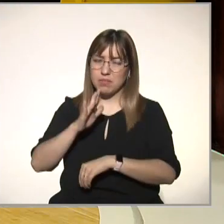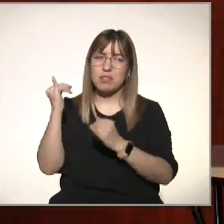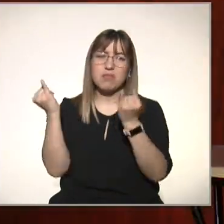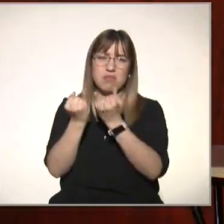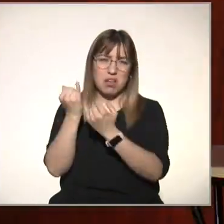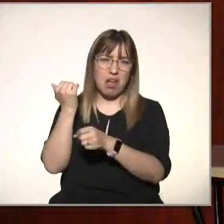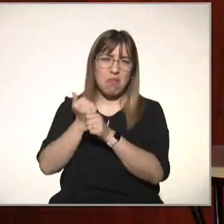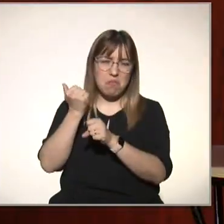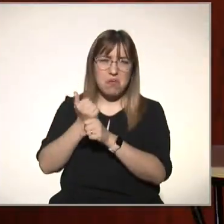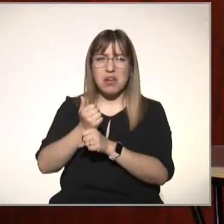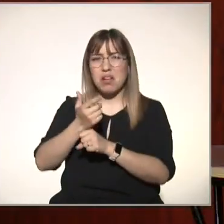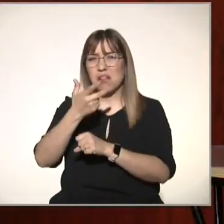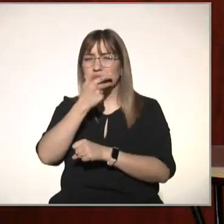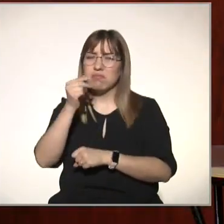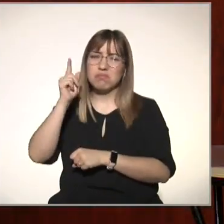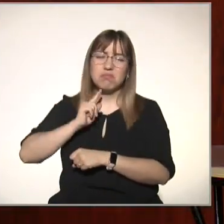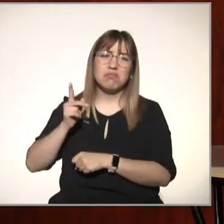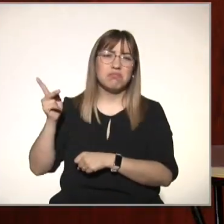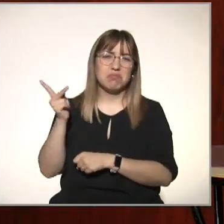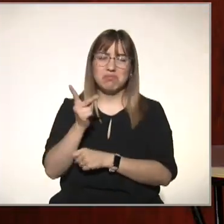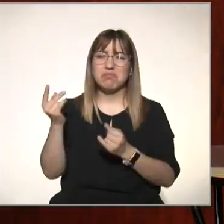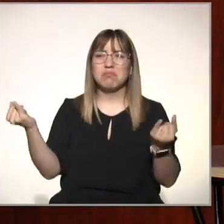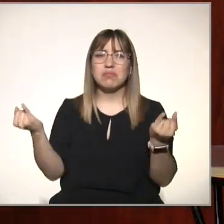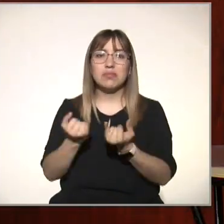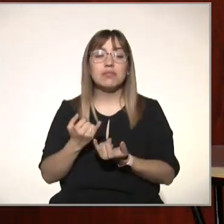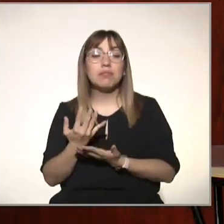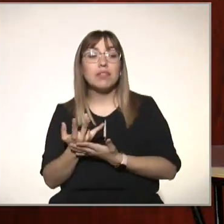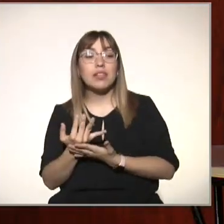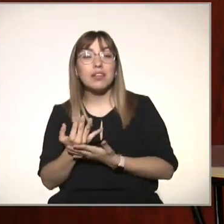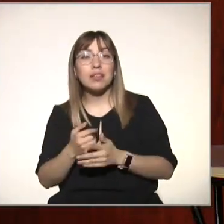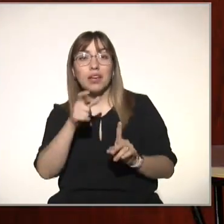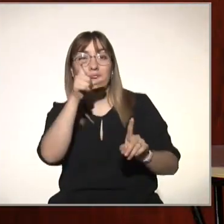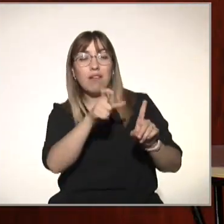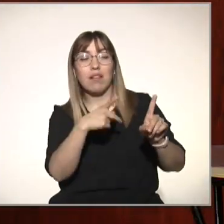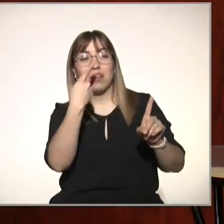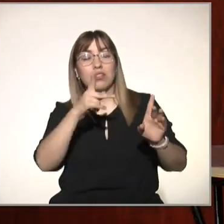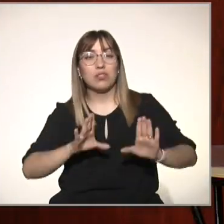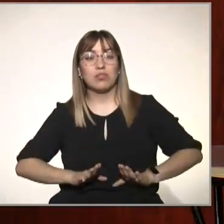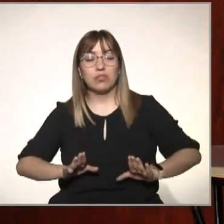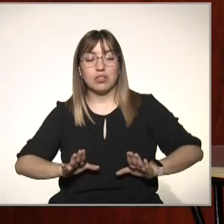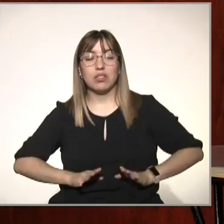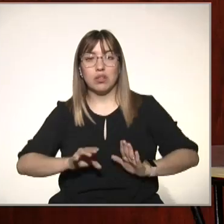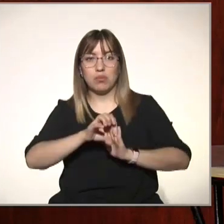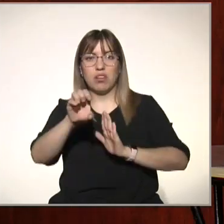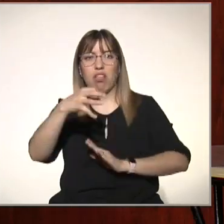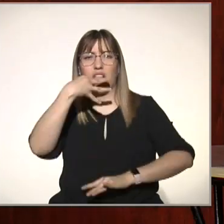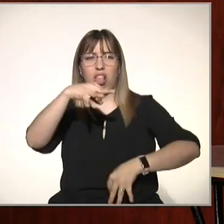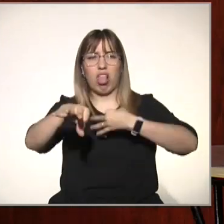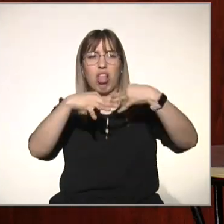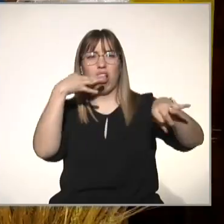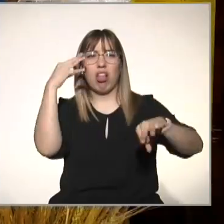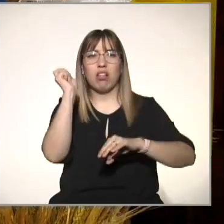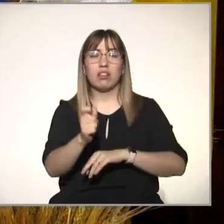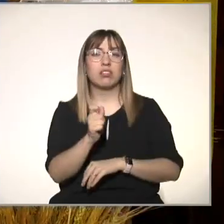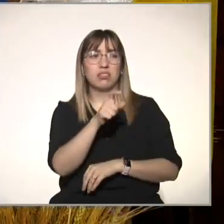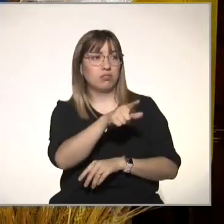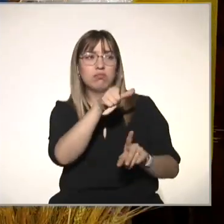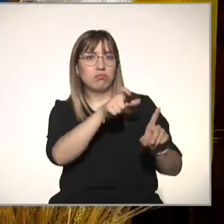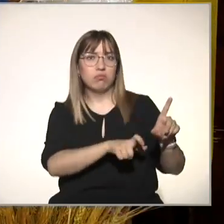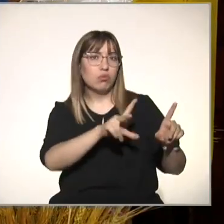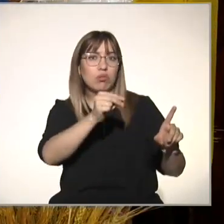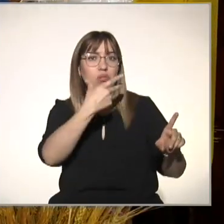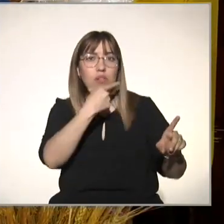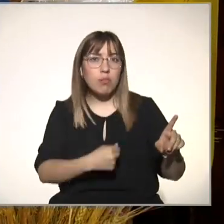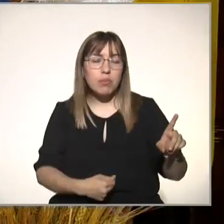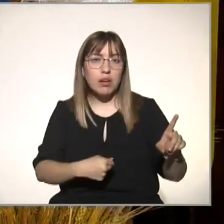las abuelas, o sea, están como esperando una cantidad de cosas. Decir groserías es de hombres, no de mujeres. O sea, tú no eres así.